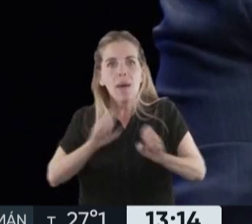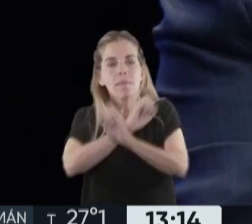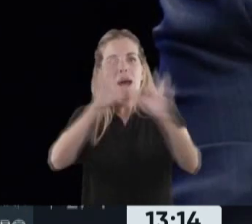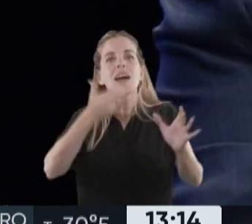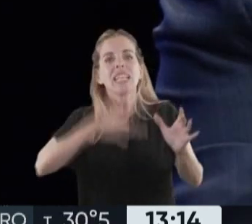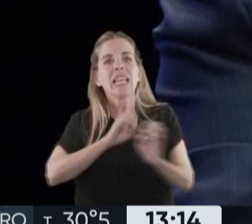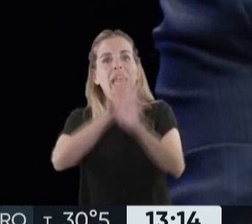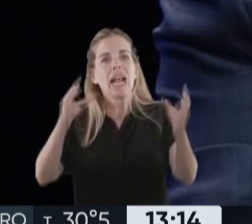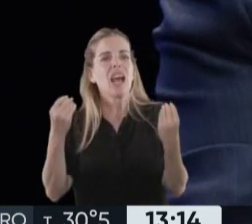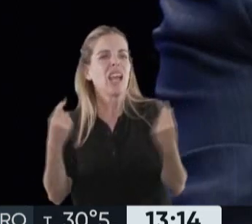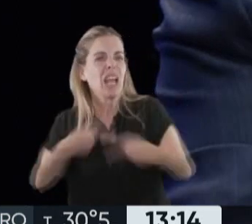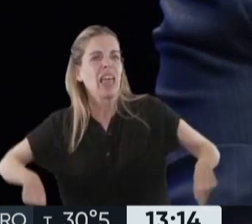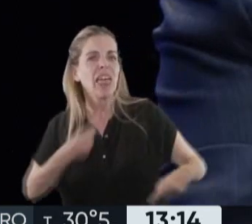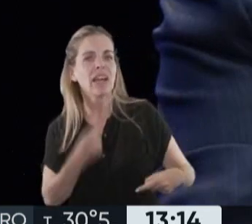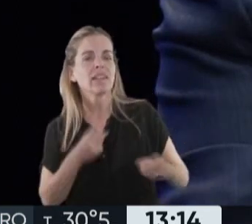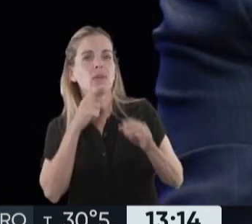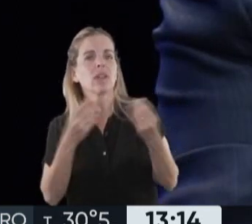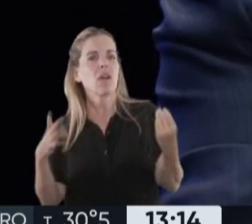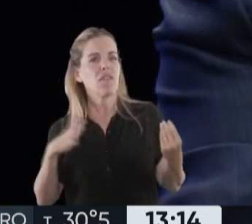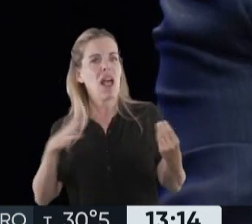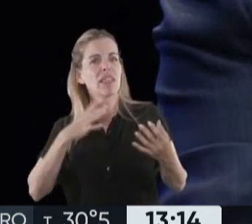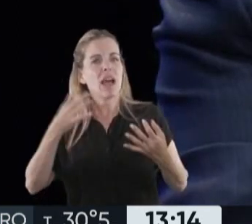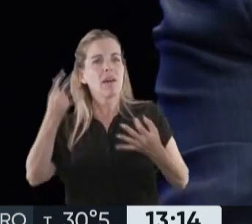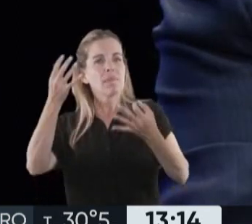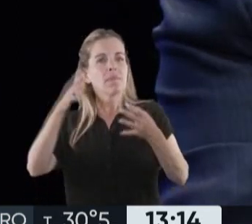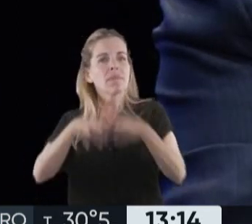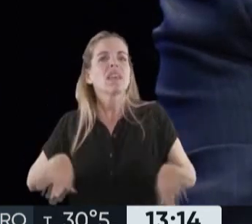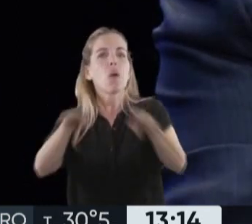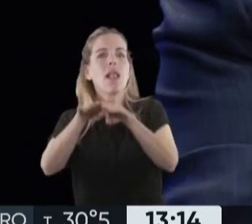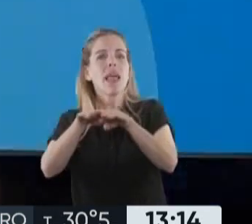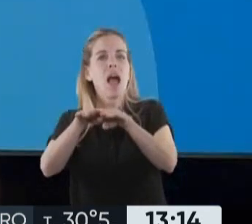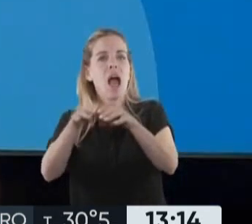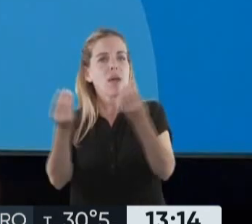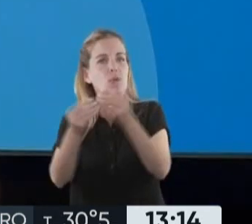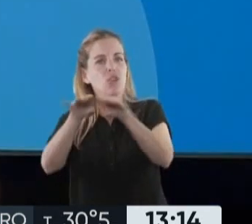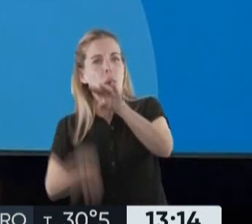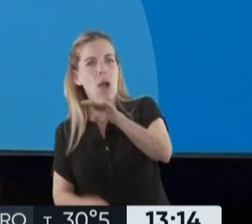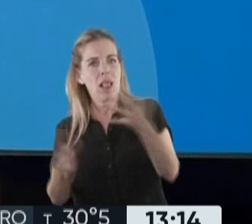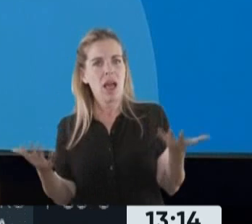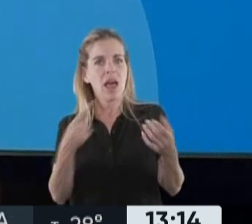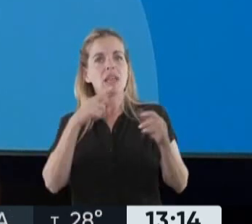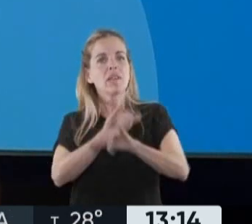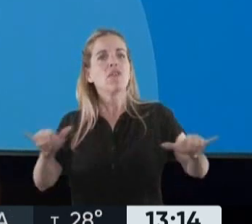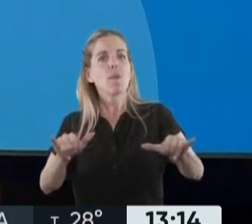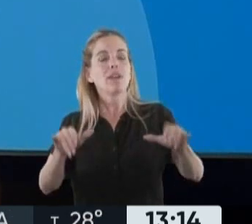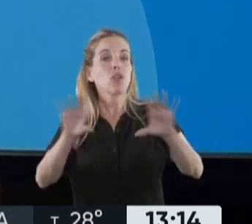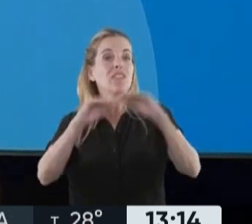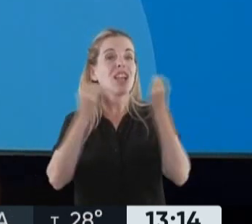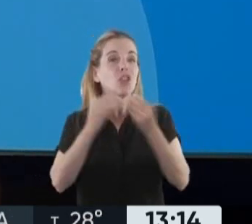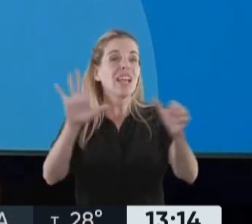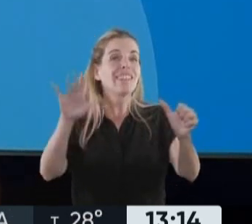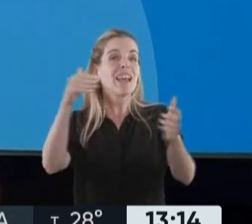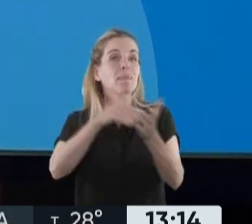Algunos datos dicen que más de 6 millones de personas han muerto por la pandemia, que muchas más se